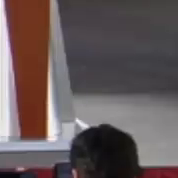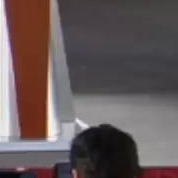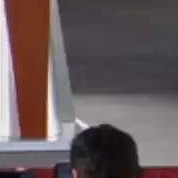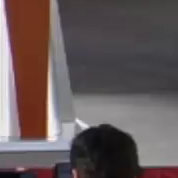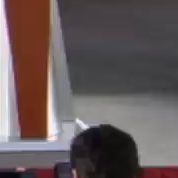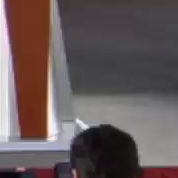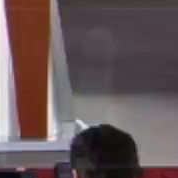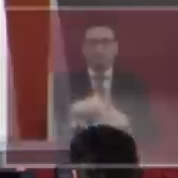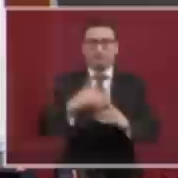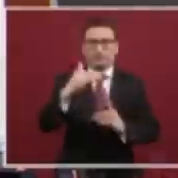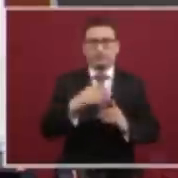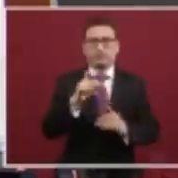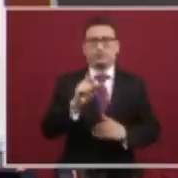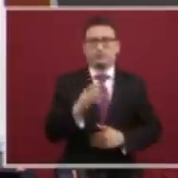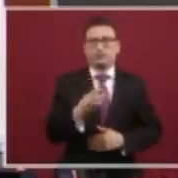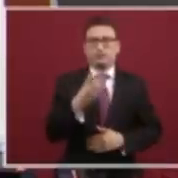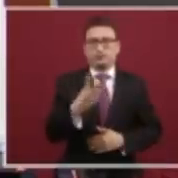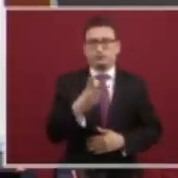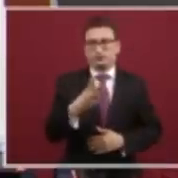alta,